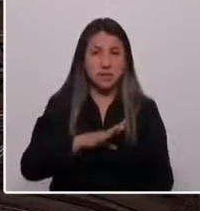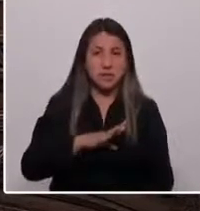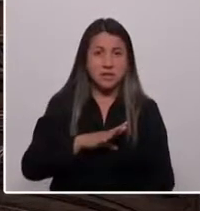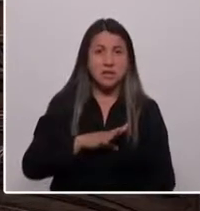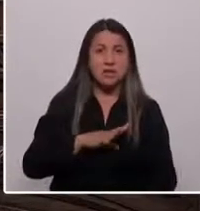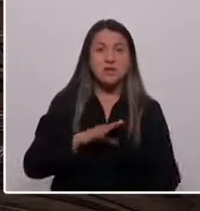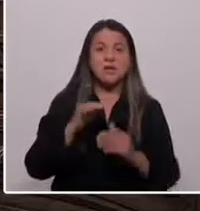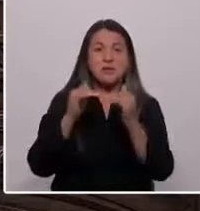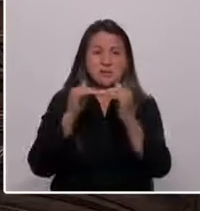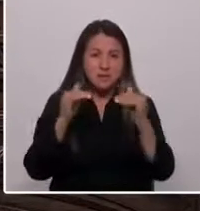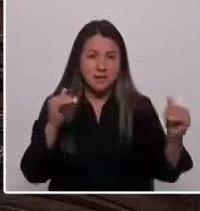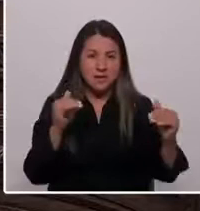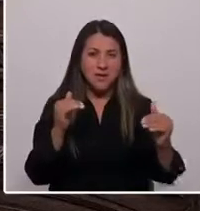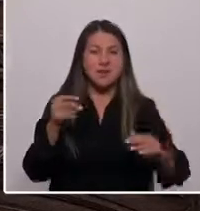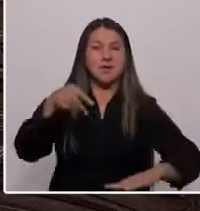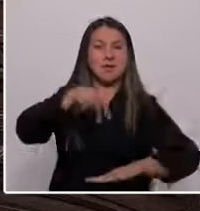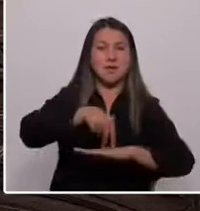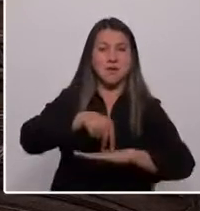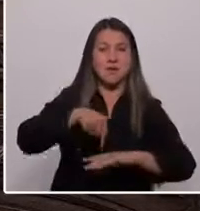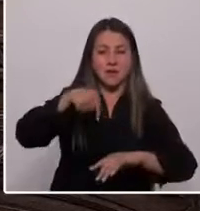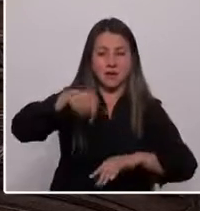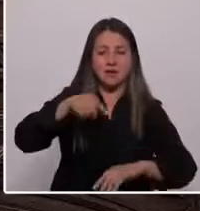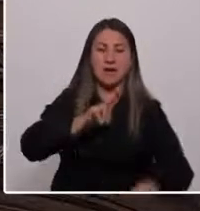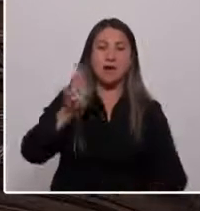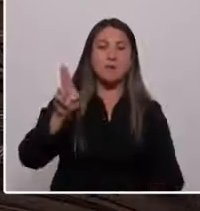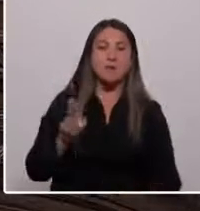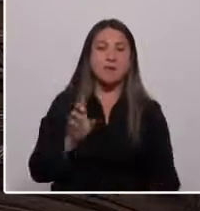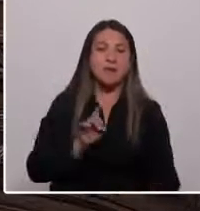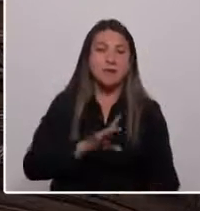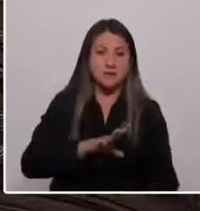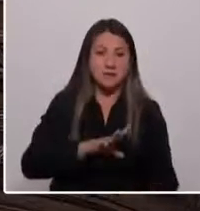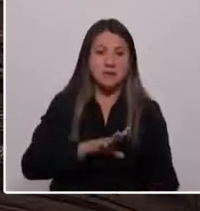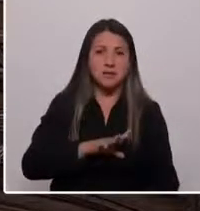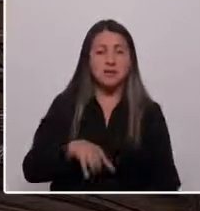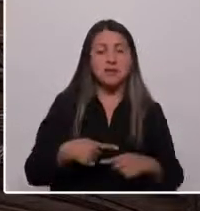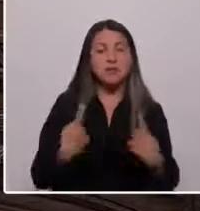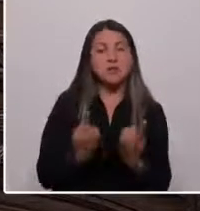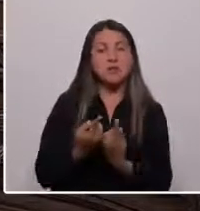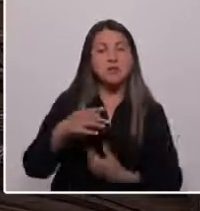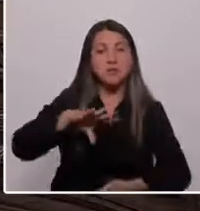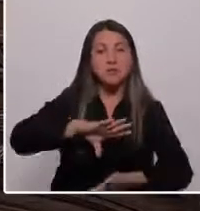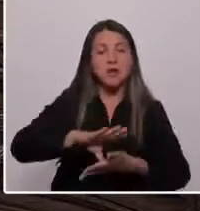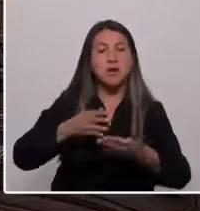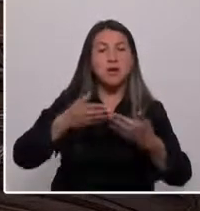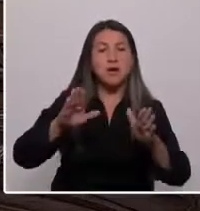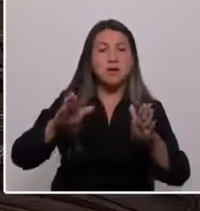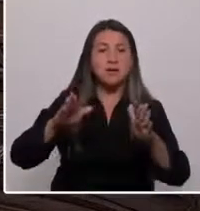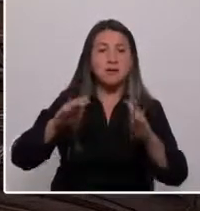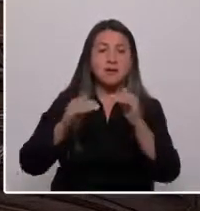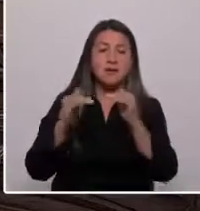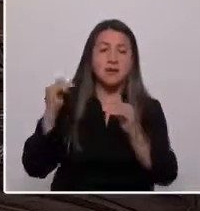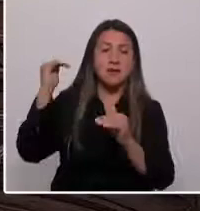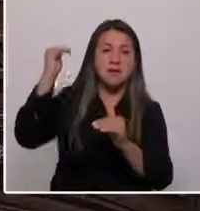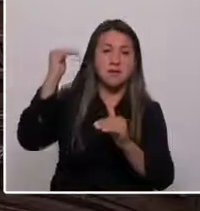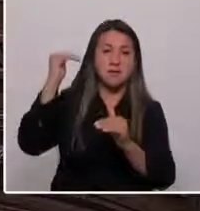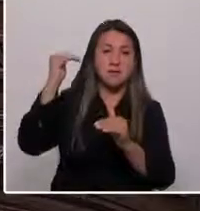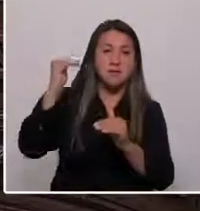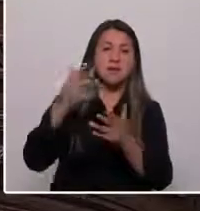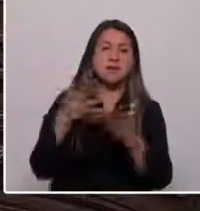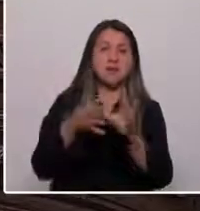por esta república de chile y por nuestro país libre y soberano muchas gracias